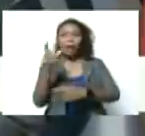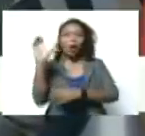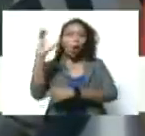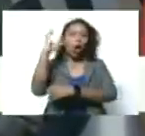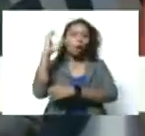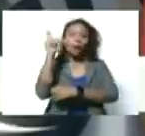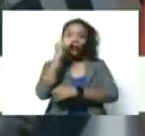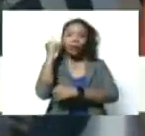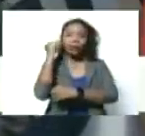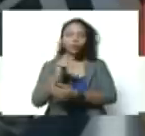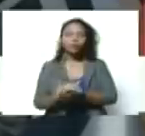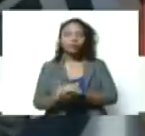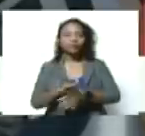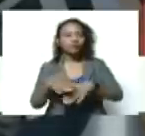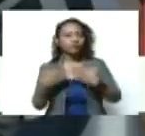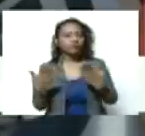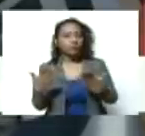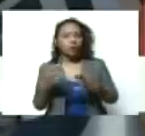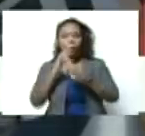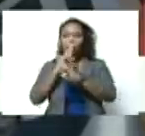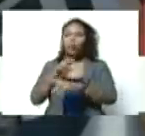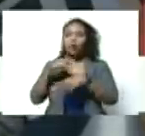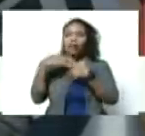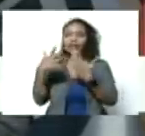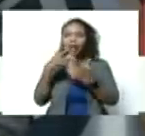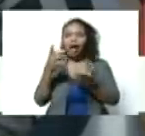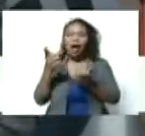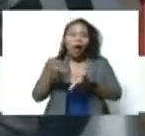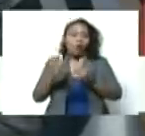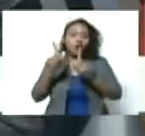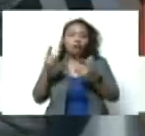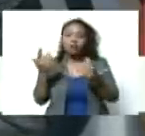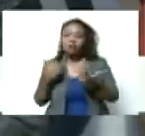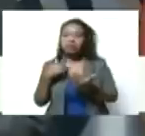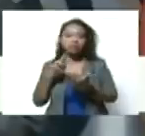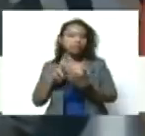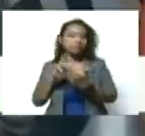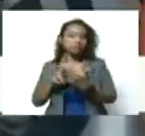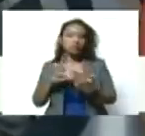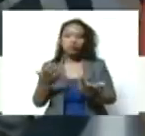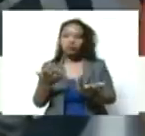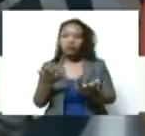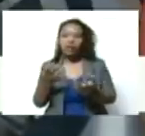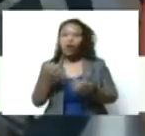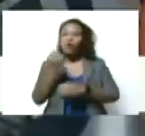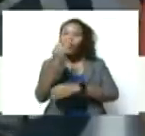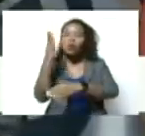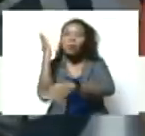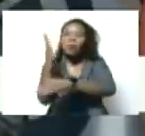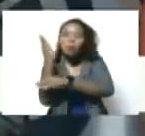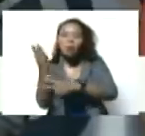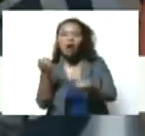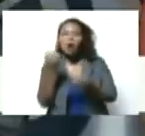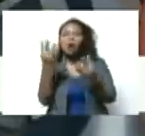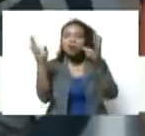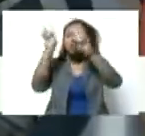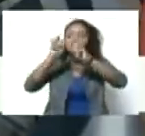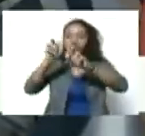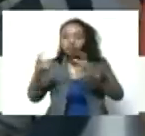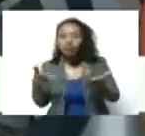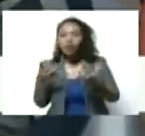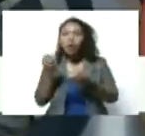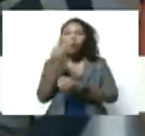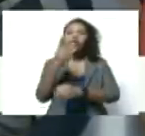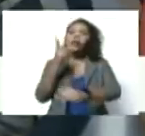colombianos y colombianas. ¿Qué respuesta hubo de las autoridades? No las conocemos. ¿Cuántos condenados, cuántos investigados, cuántos